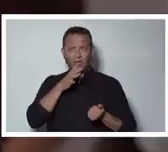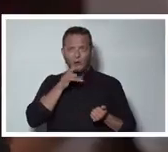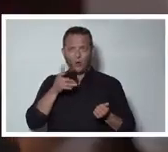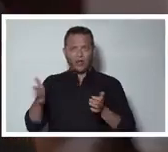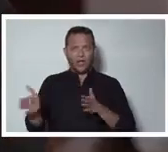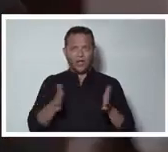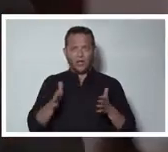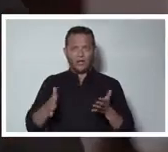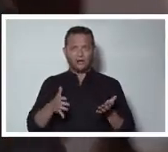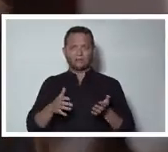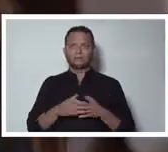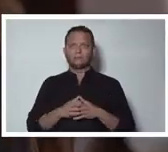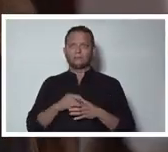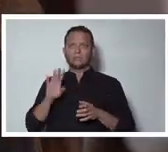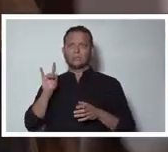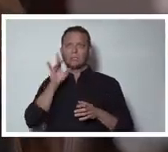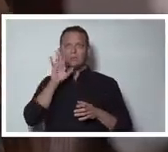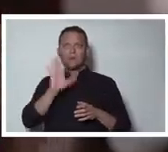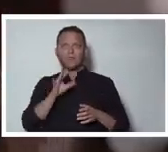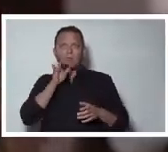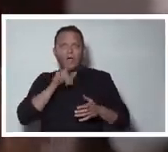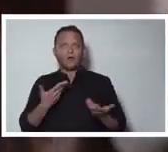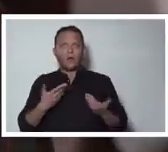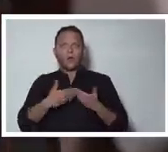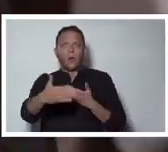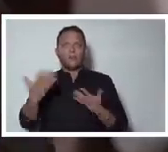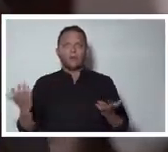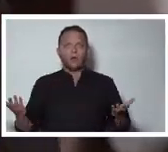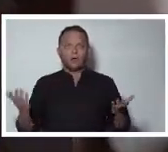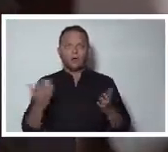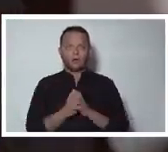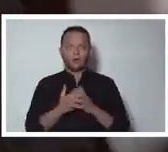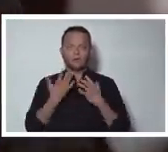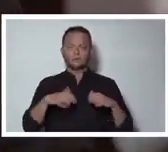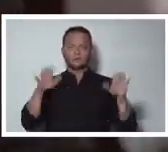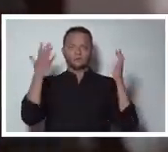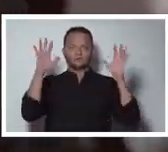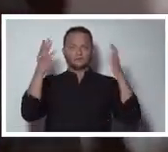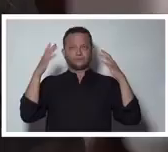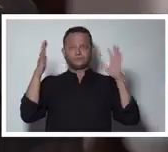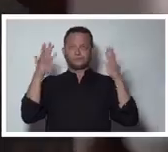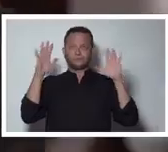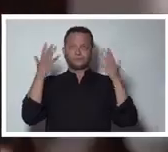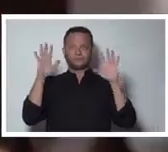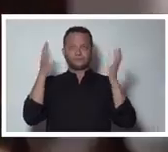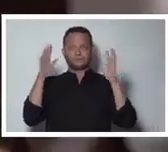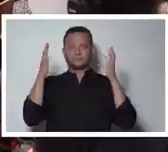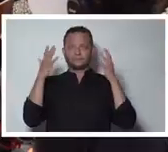está Sí nos parece ahora sio cuándo digamos La pregunta era Esperamos